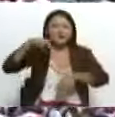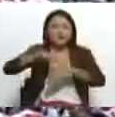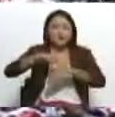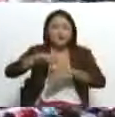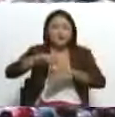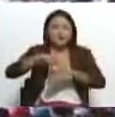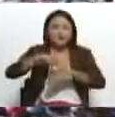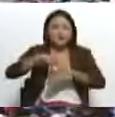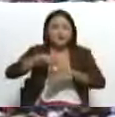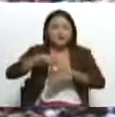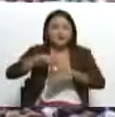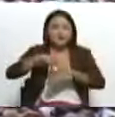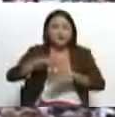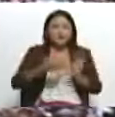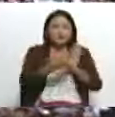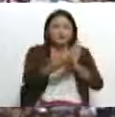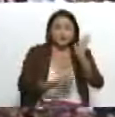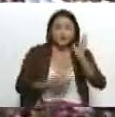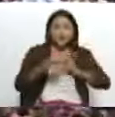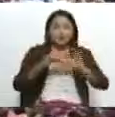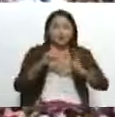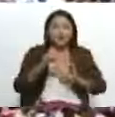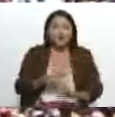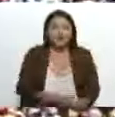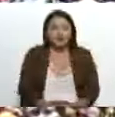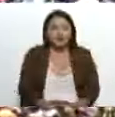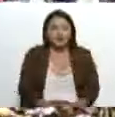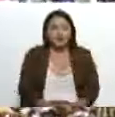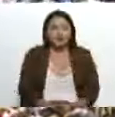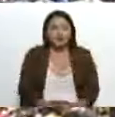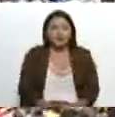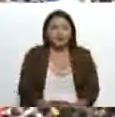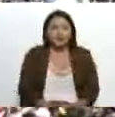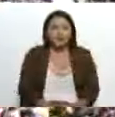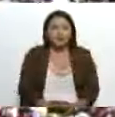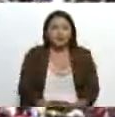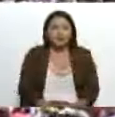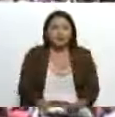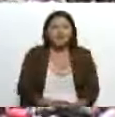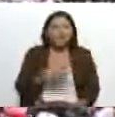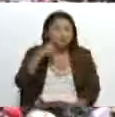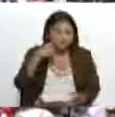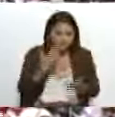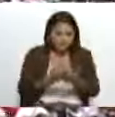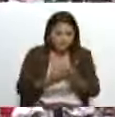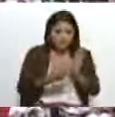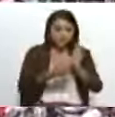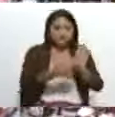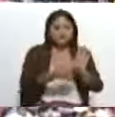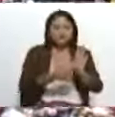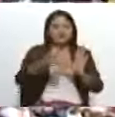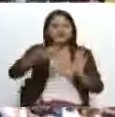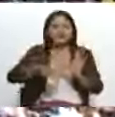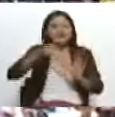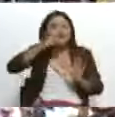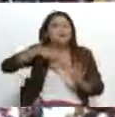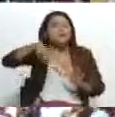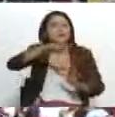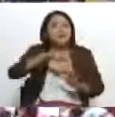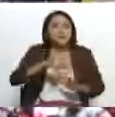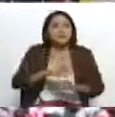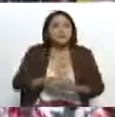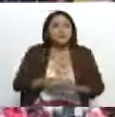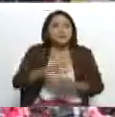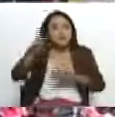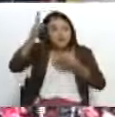Nacional dicho pronunciamiento que contiene un manifiesto por parte de nuestros pueblos